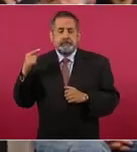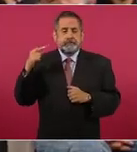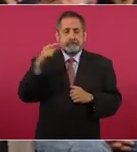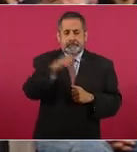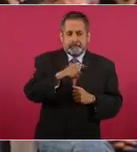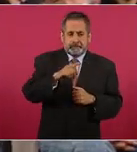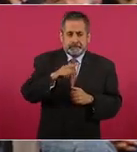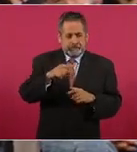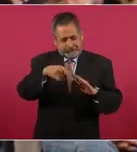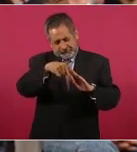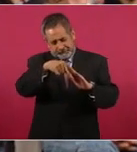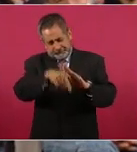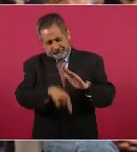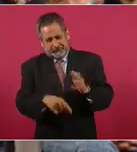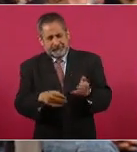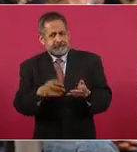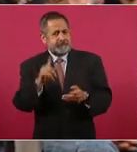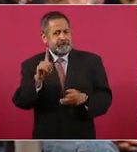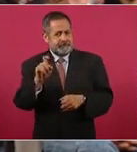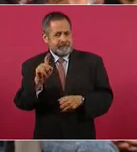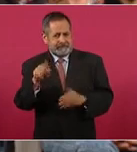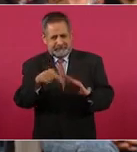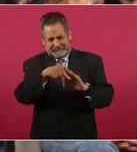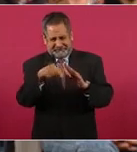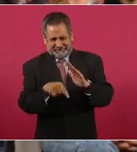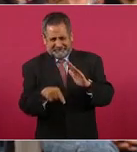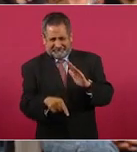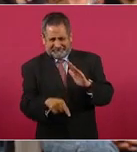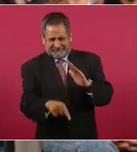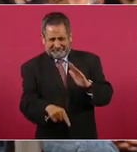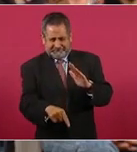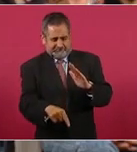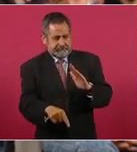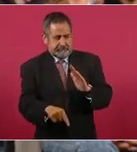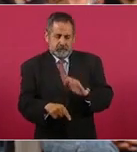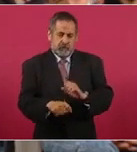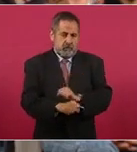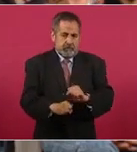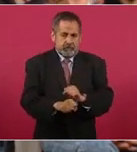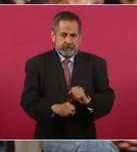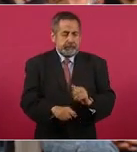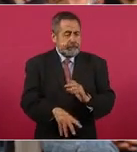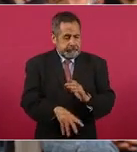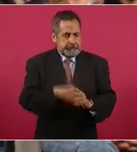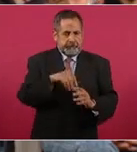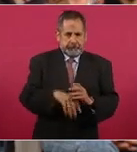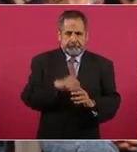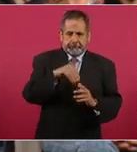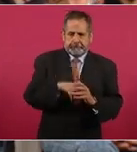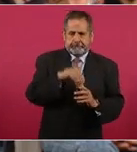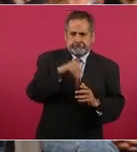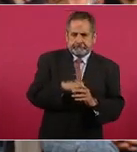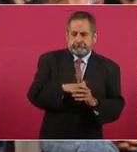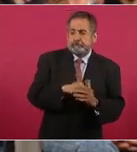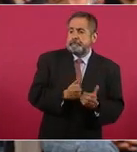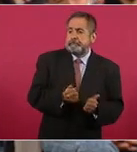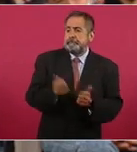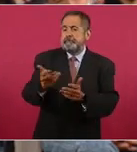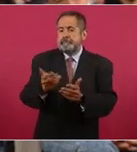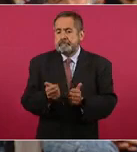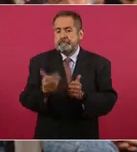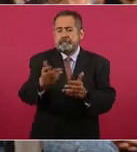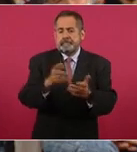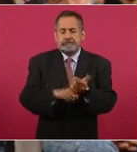los mantos freáticos, pero empiezan a repartir agua en pipas sacadas de sus pozos